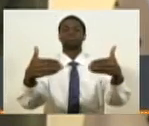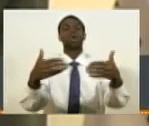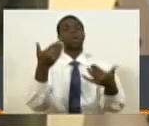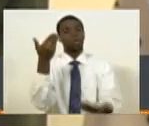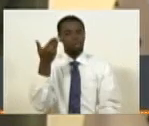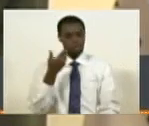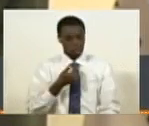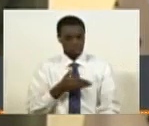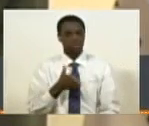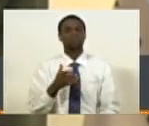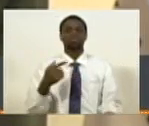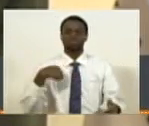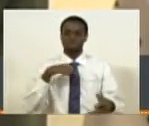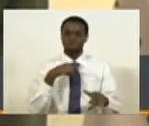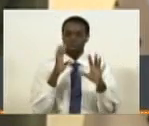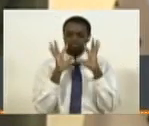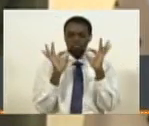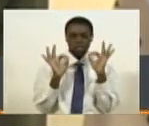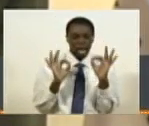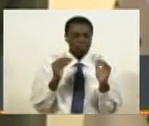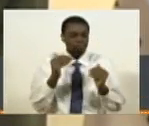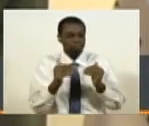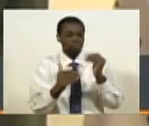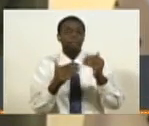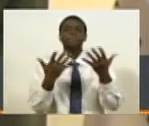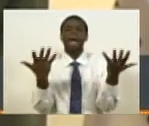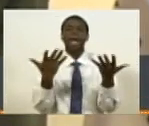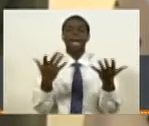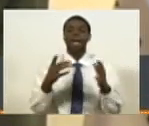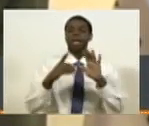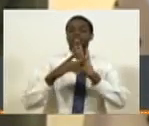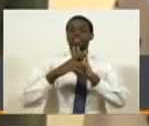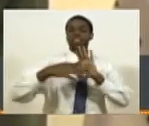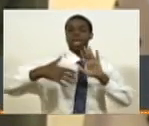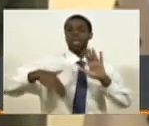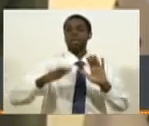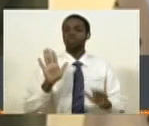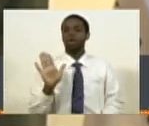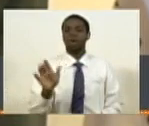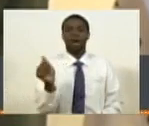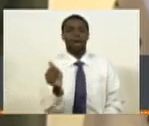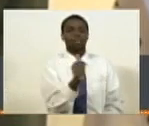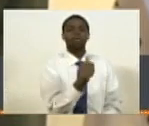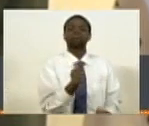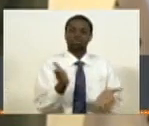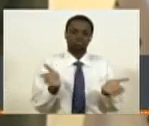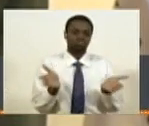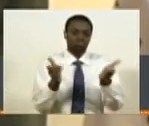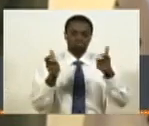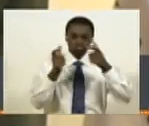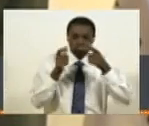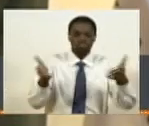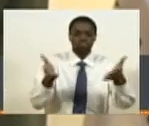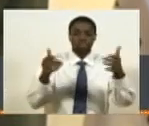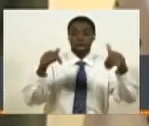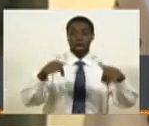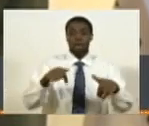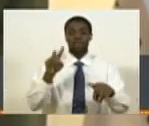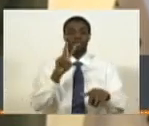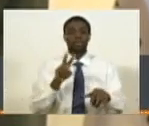especial cuidado para garantizar los derechos ciudadanos en un momento crucial del